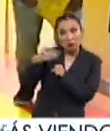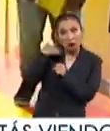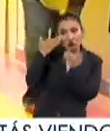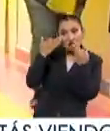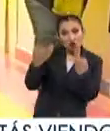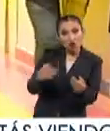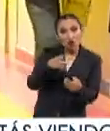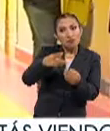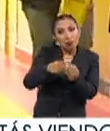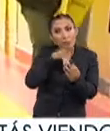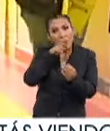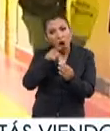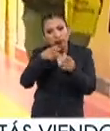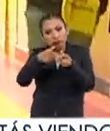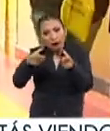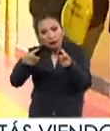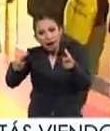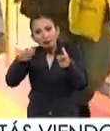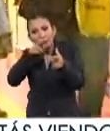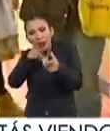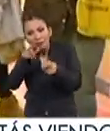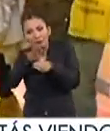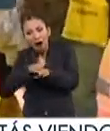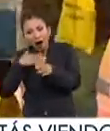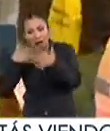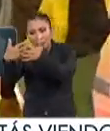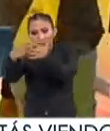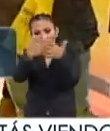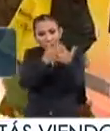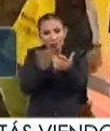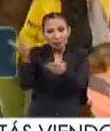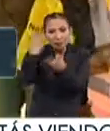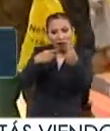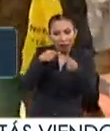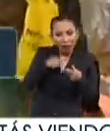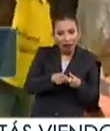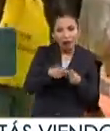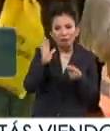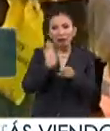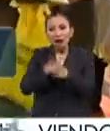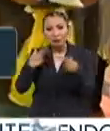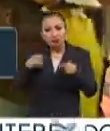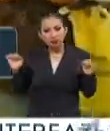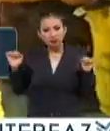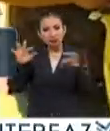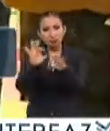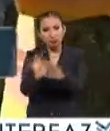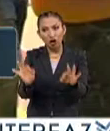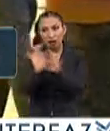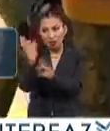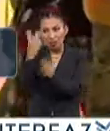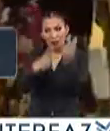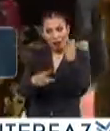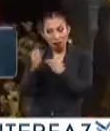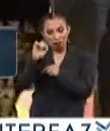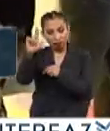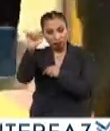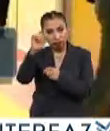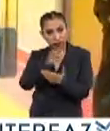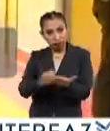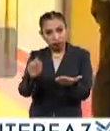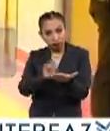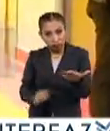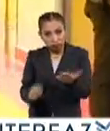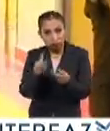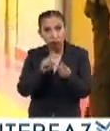serán testigos sin duda, ¿no? Cada vez hay más editoriales que participan, más gente importante de la